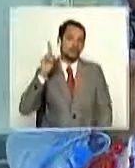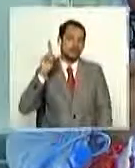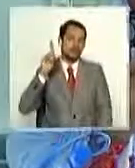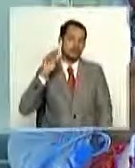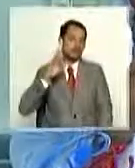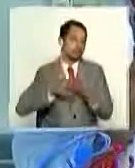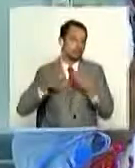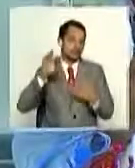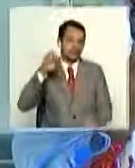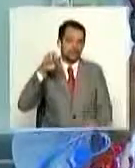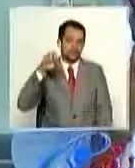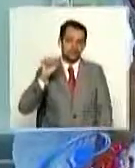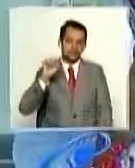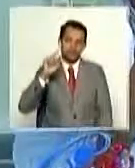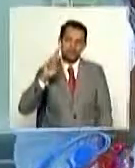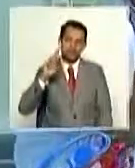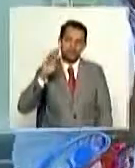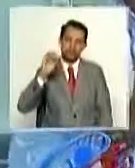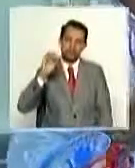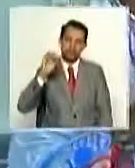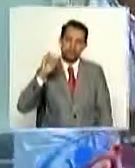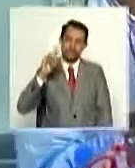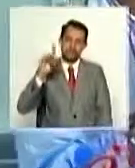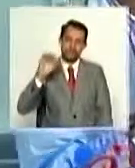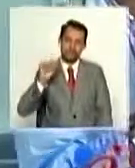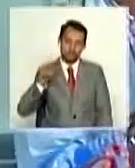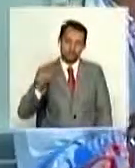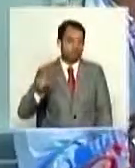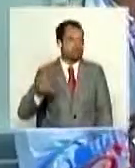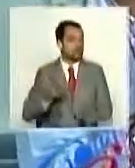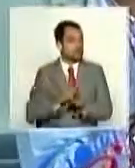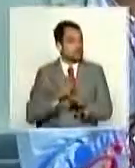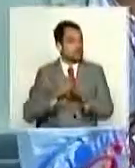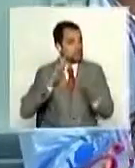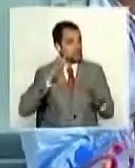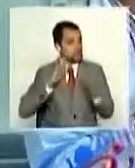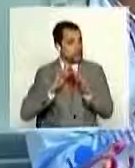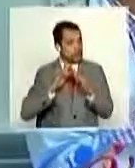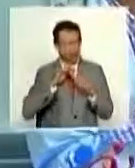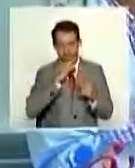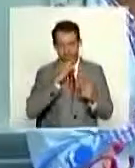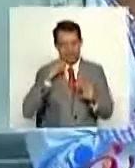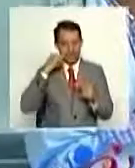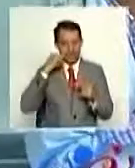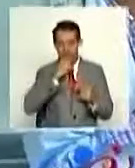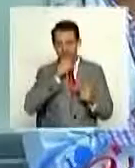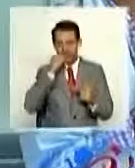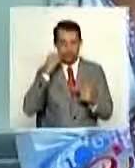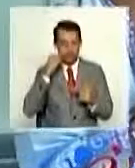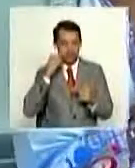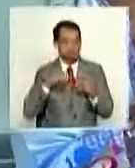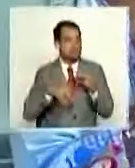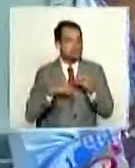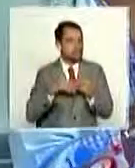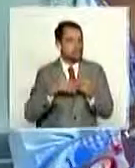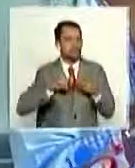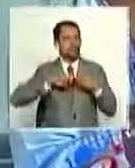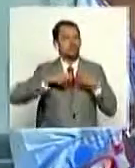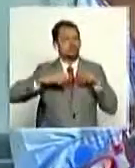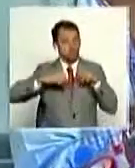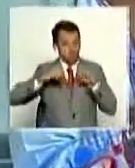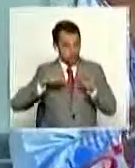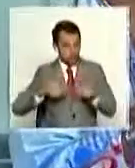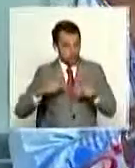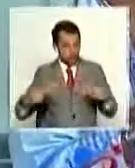con esto se ven muchas imágenes. A propósito, ¿qué podemos ver además de la dentadura en la radiografía panorámica? Ustedes